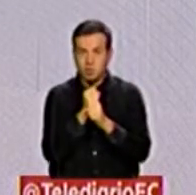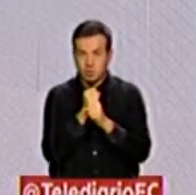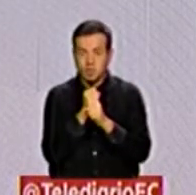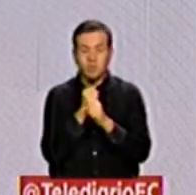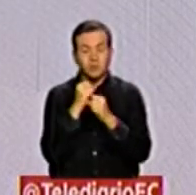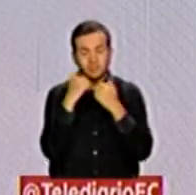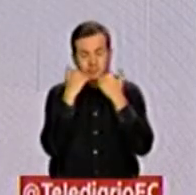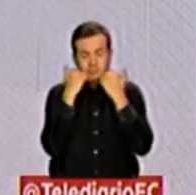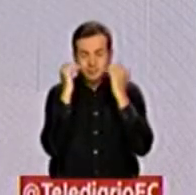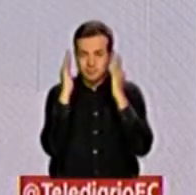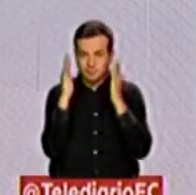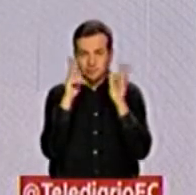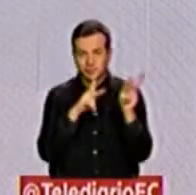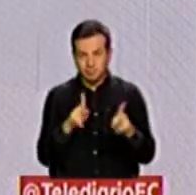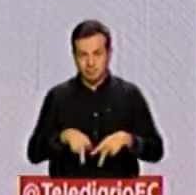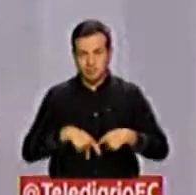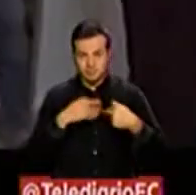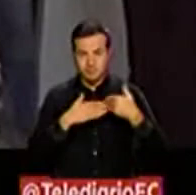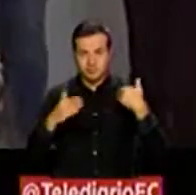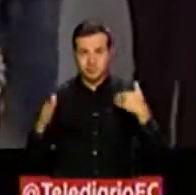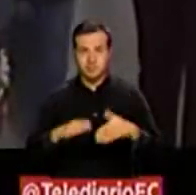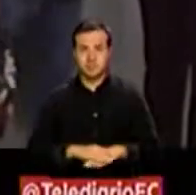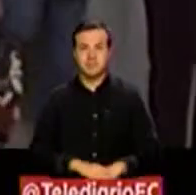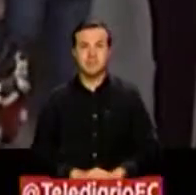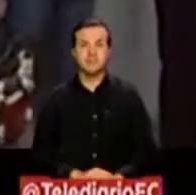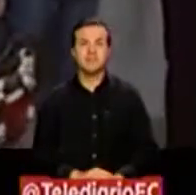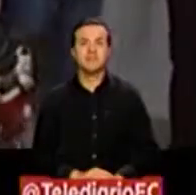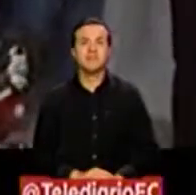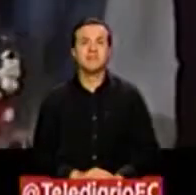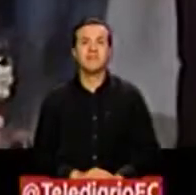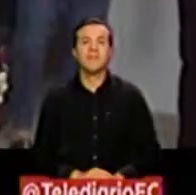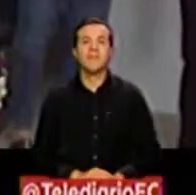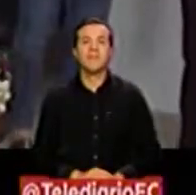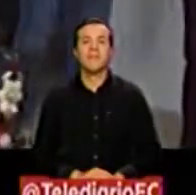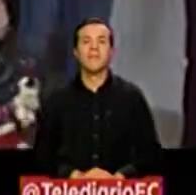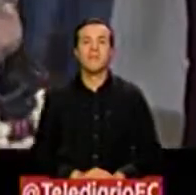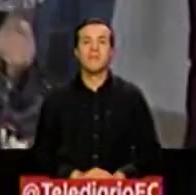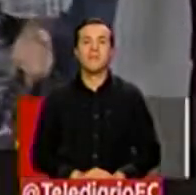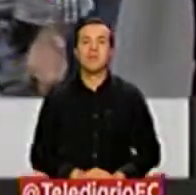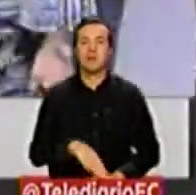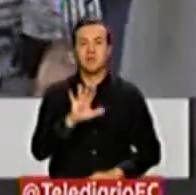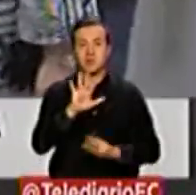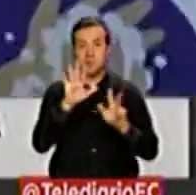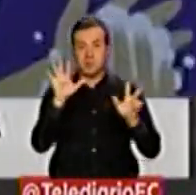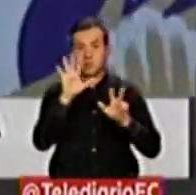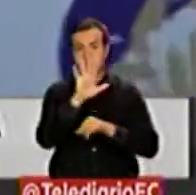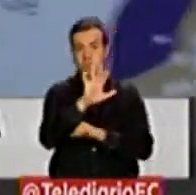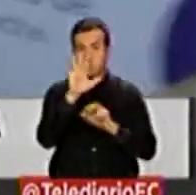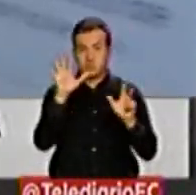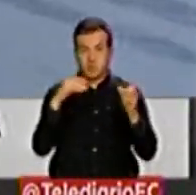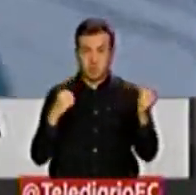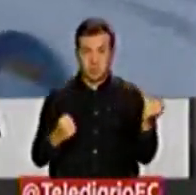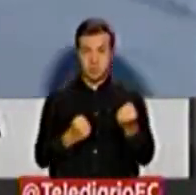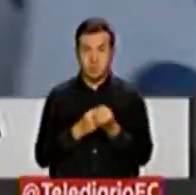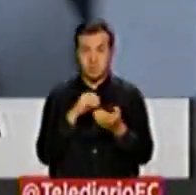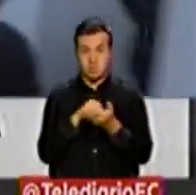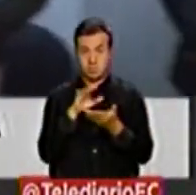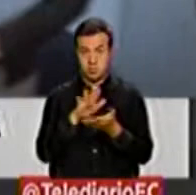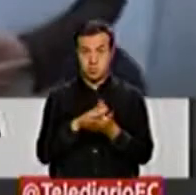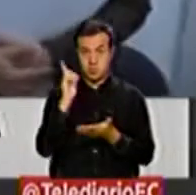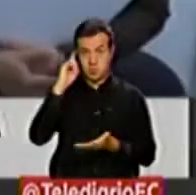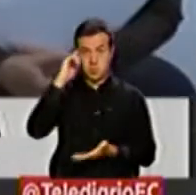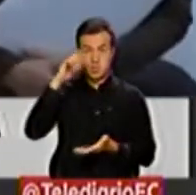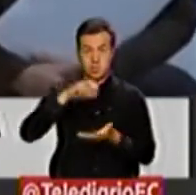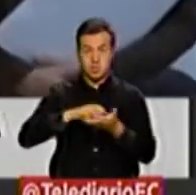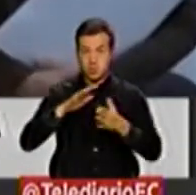del Plan Toda una Vida. Esta es una de las 58 salas de apoyo a la lactancia implementadas por el gobierno